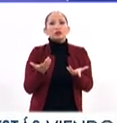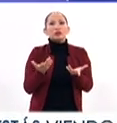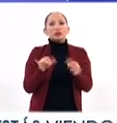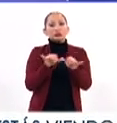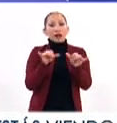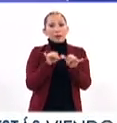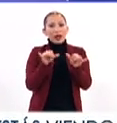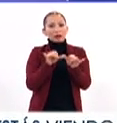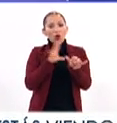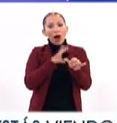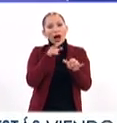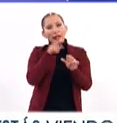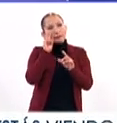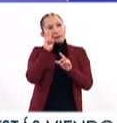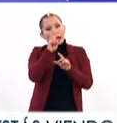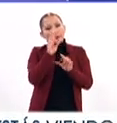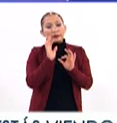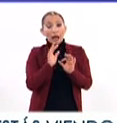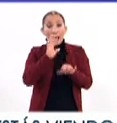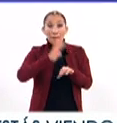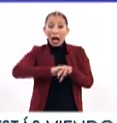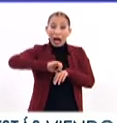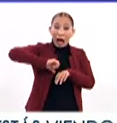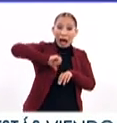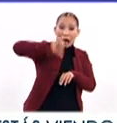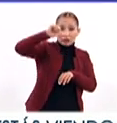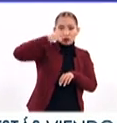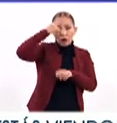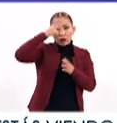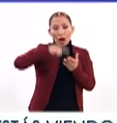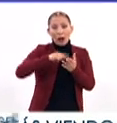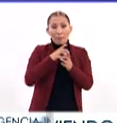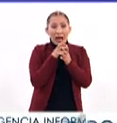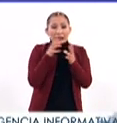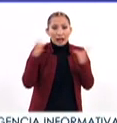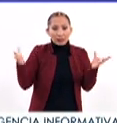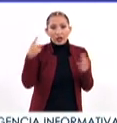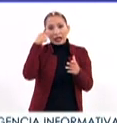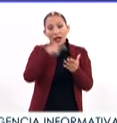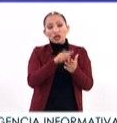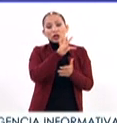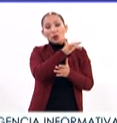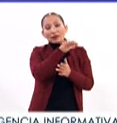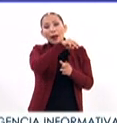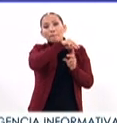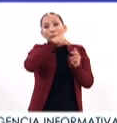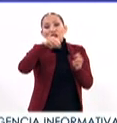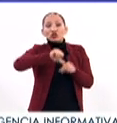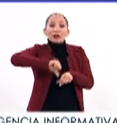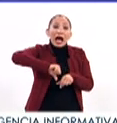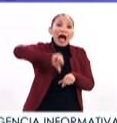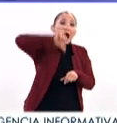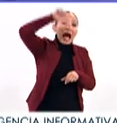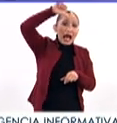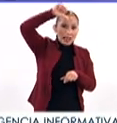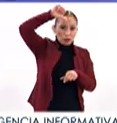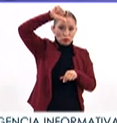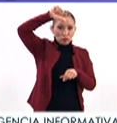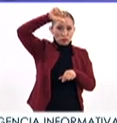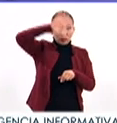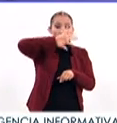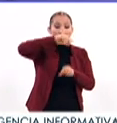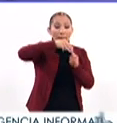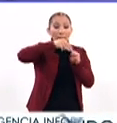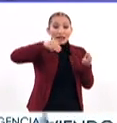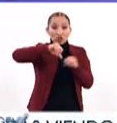qué tamaño ya se consideran astas? La más grande, bueno, yo creo que las monumentales las consideramos de 50 metros en adelante. De